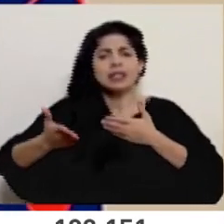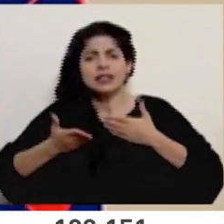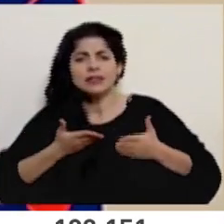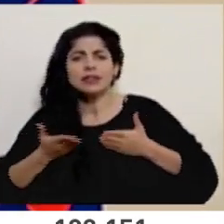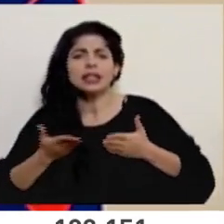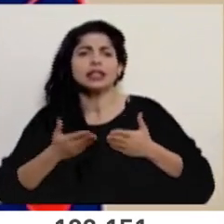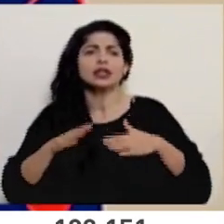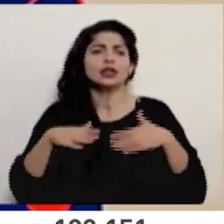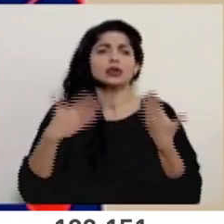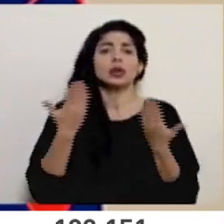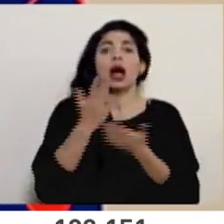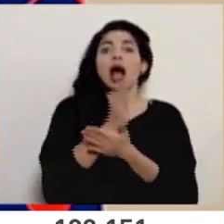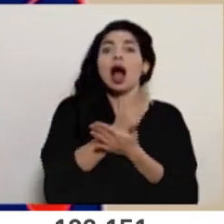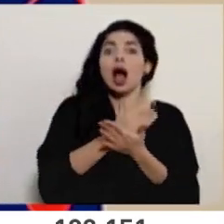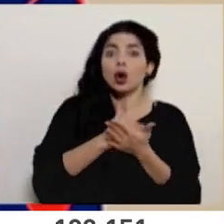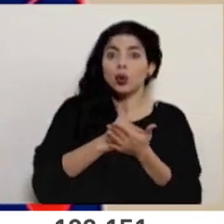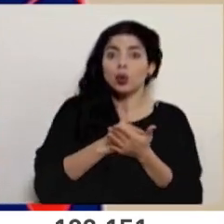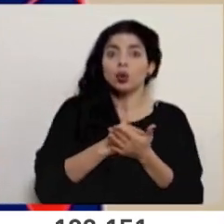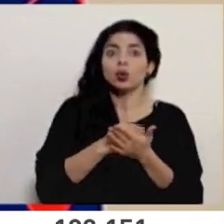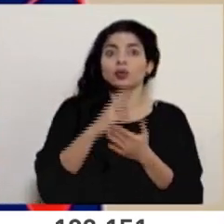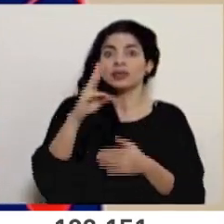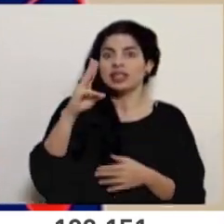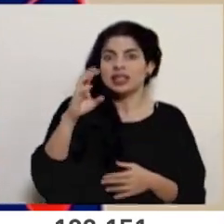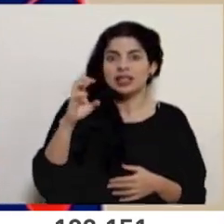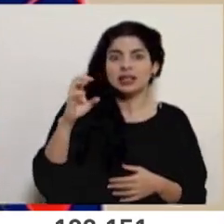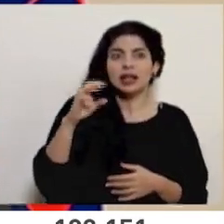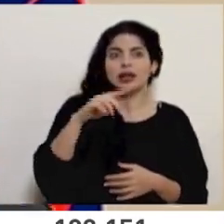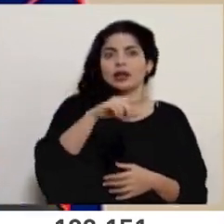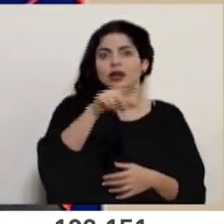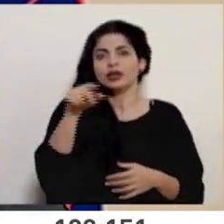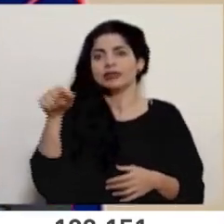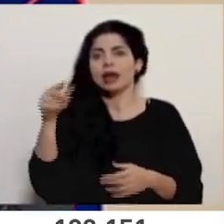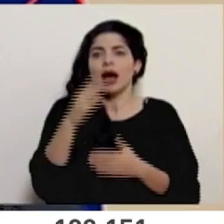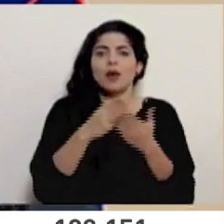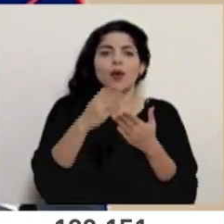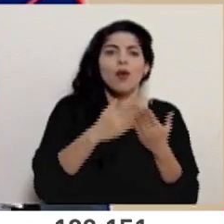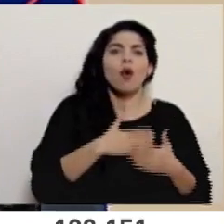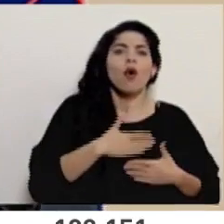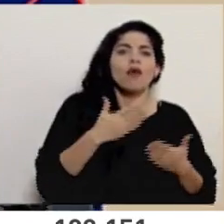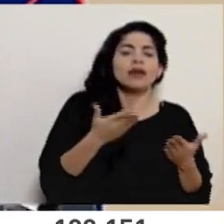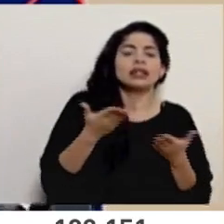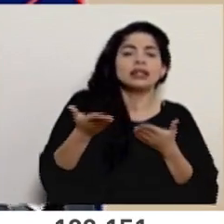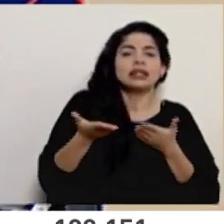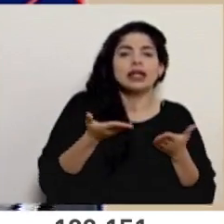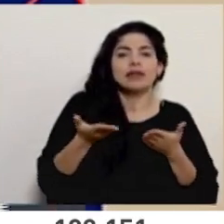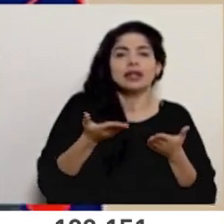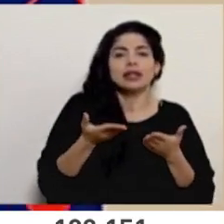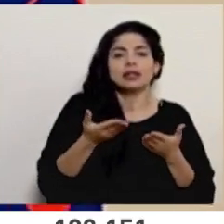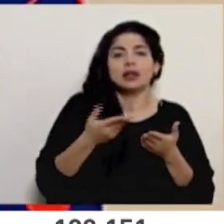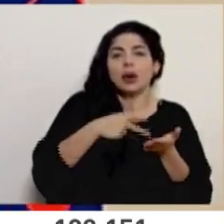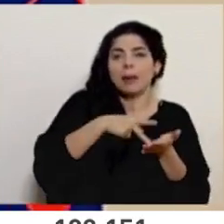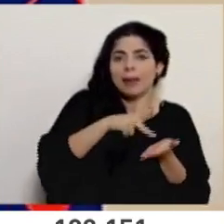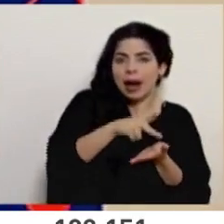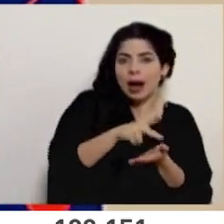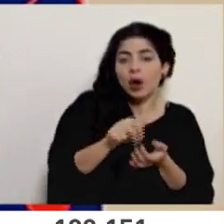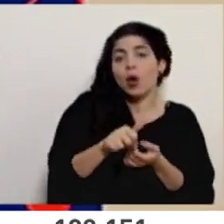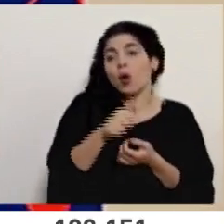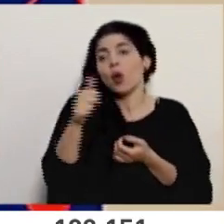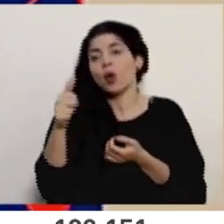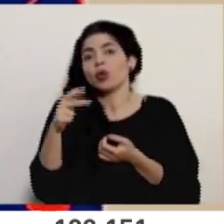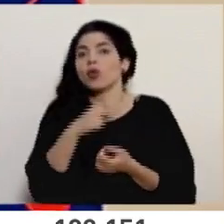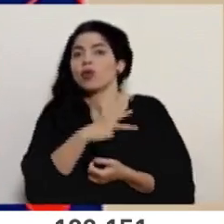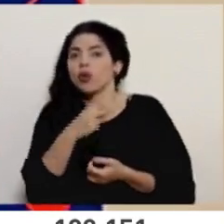servicios, algunos de esos 600 ofrecían servicios bajo modalidad de pago, otros bajo